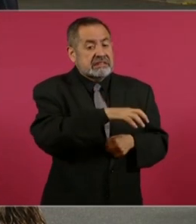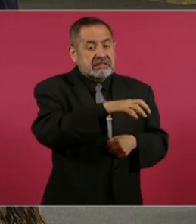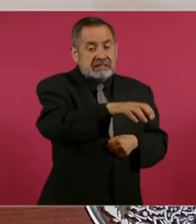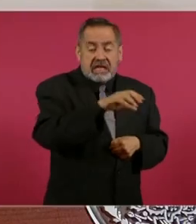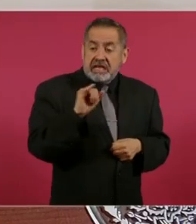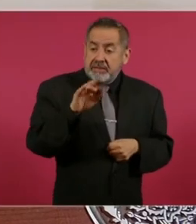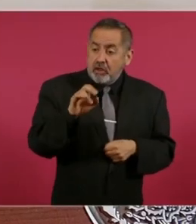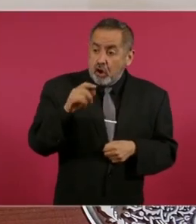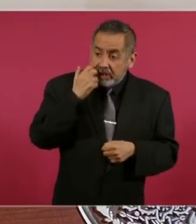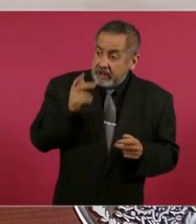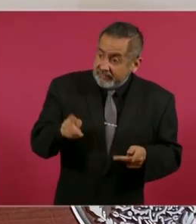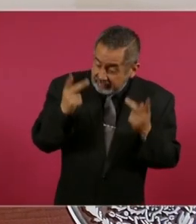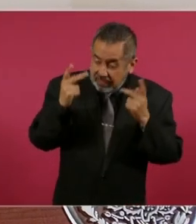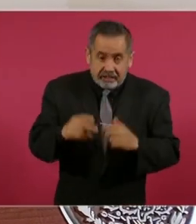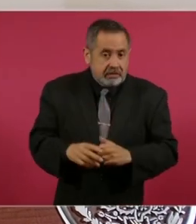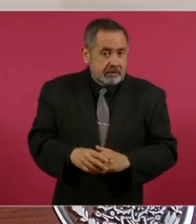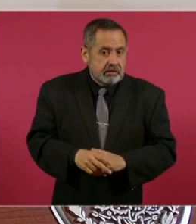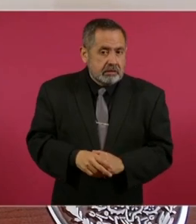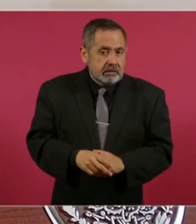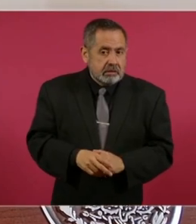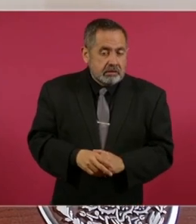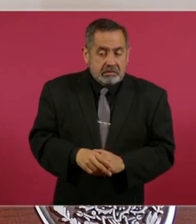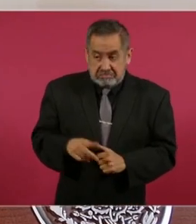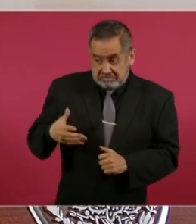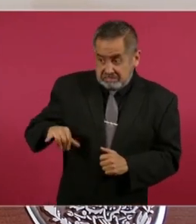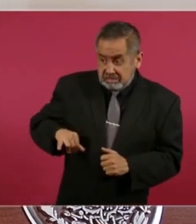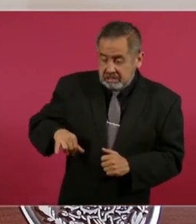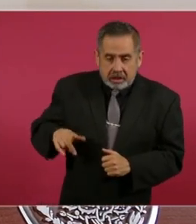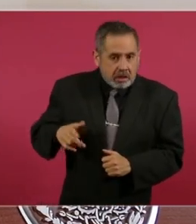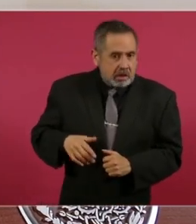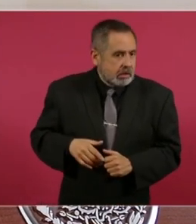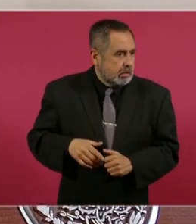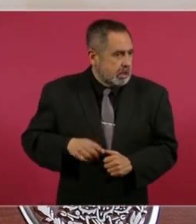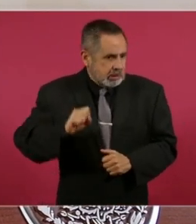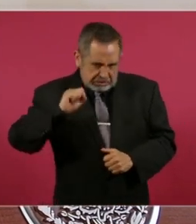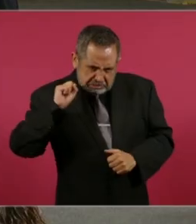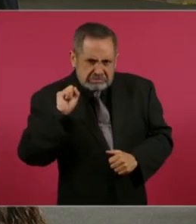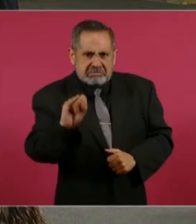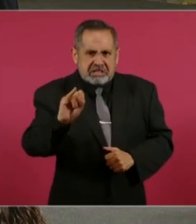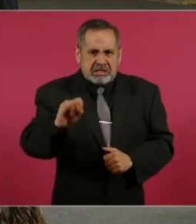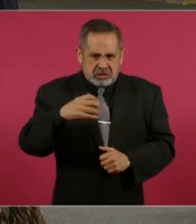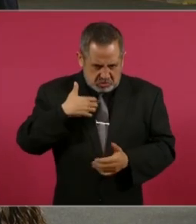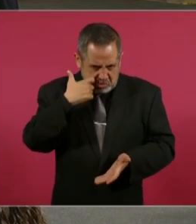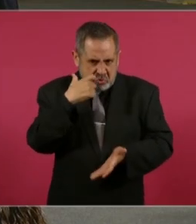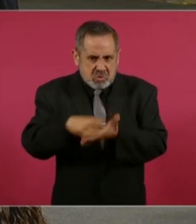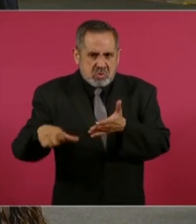Iberdrola. ¿Qué si nos interesa? Sí.